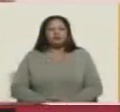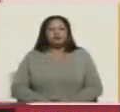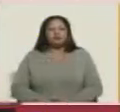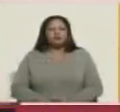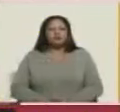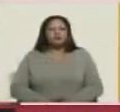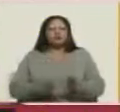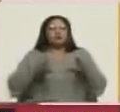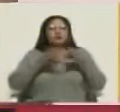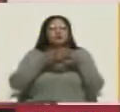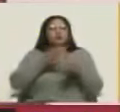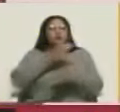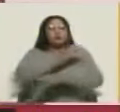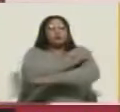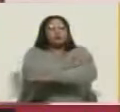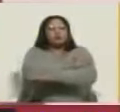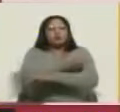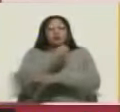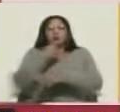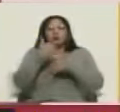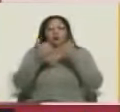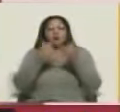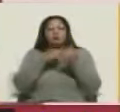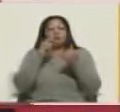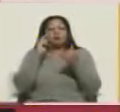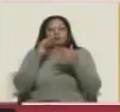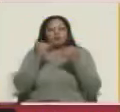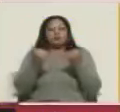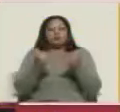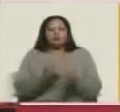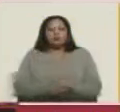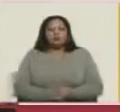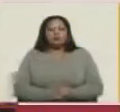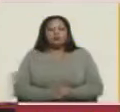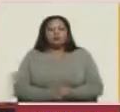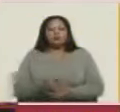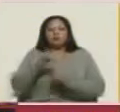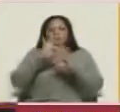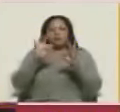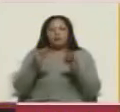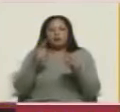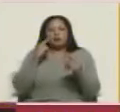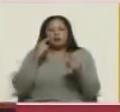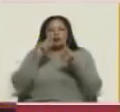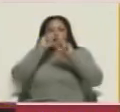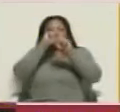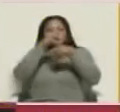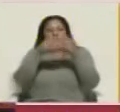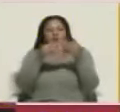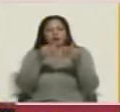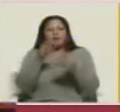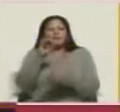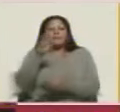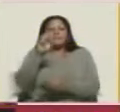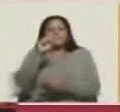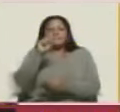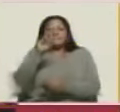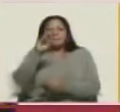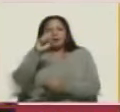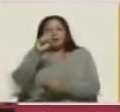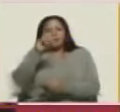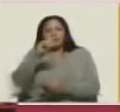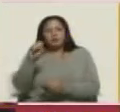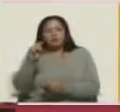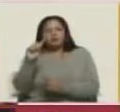Sectores opositores. Lo bueno es que aquellos y aquellas que no reconocían a Barbados, ahora asumen Barbados como que fuera